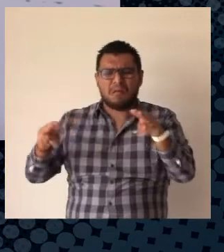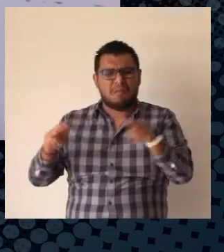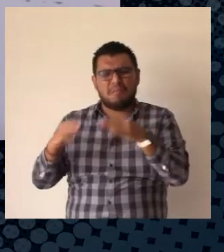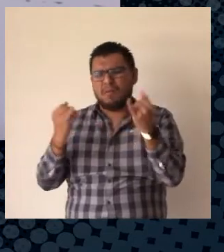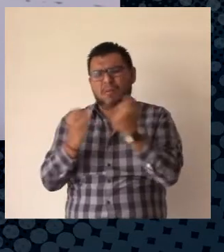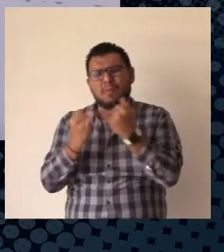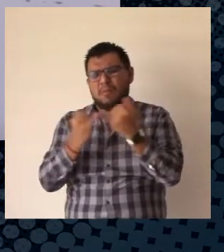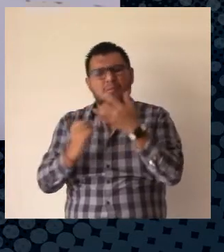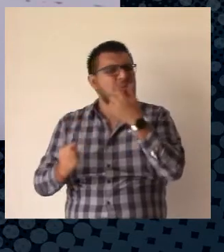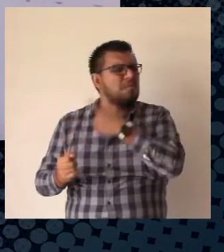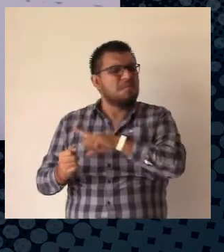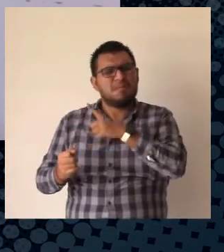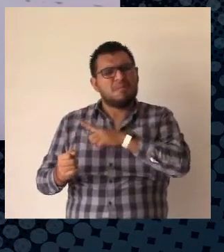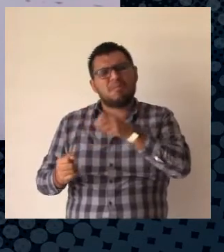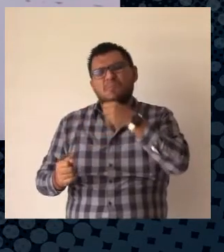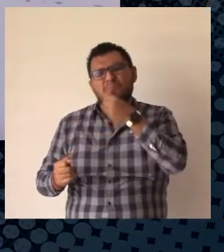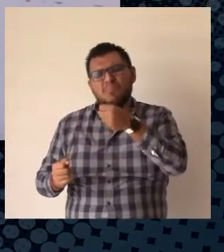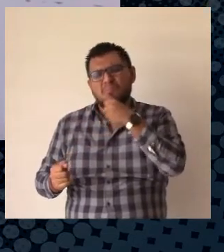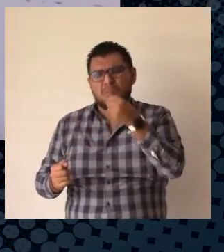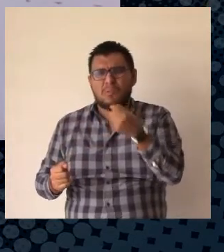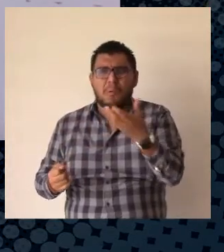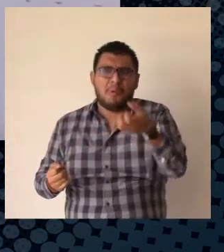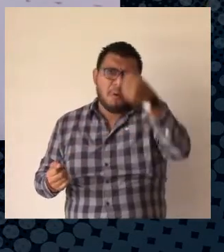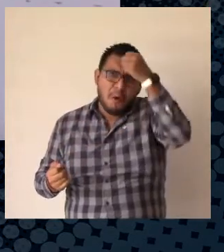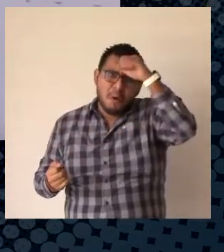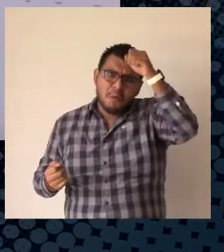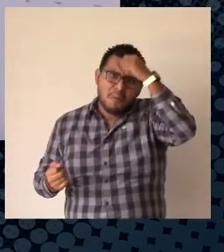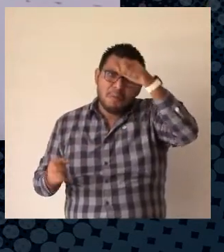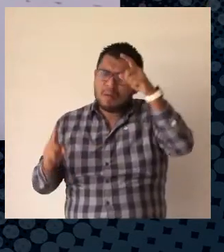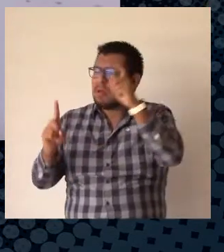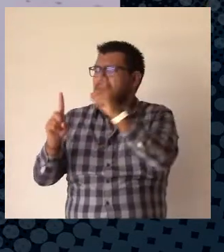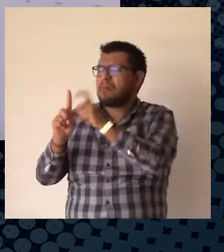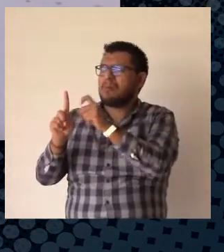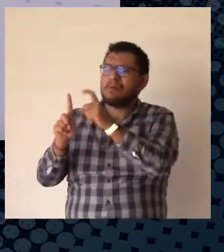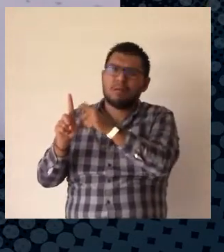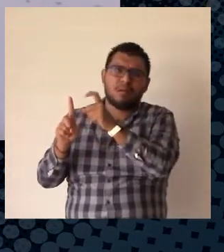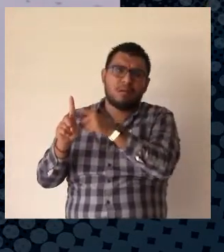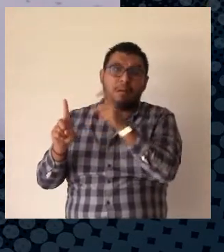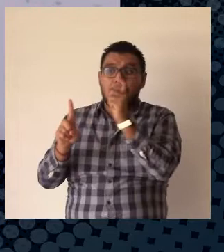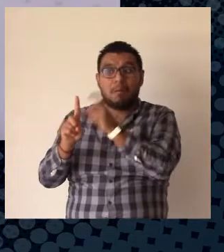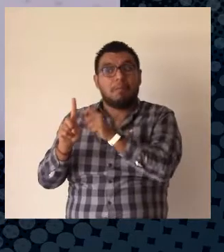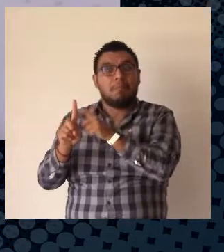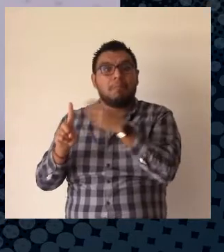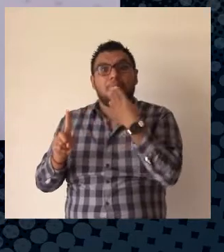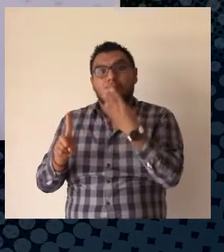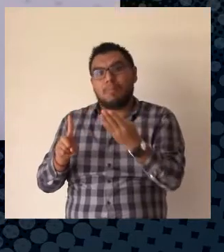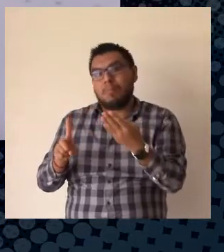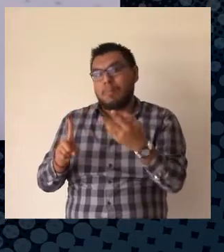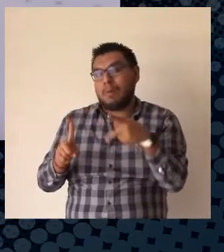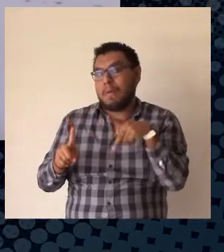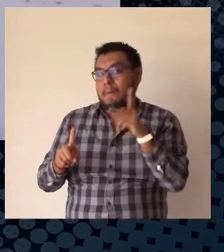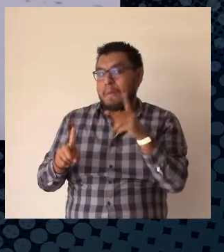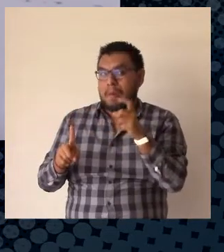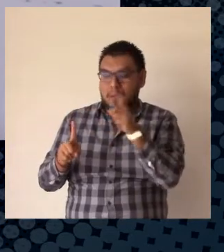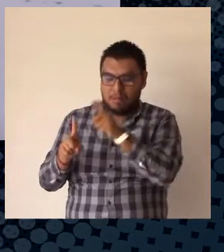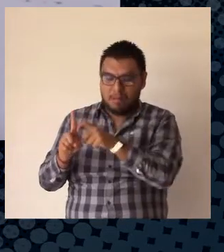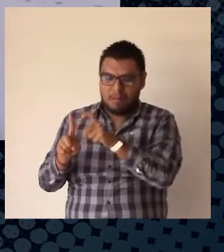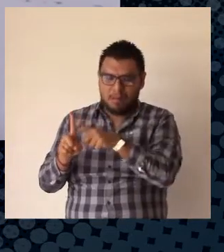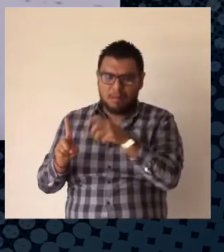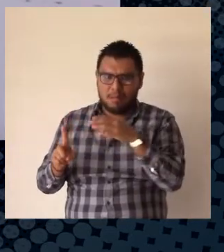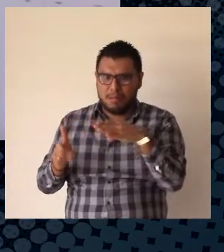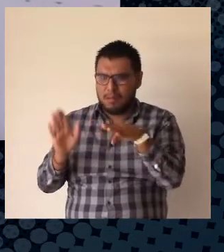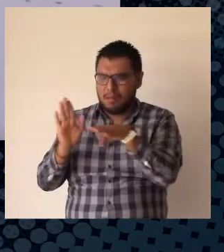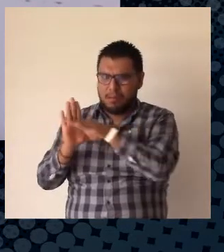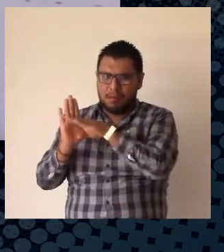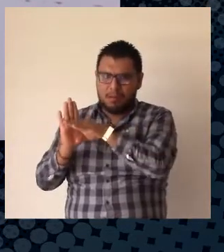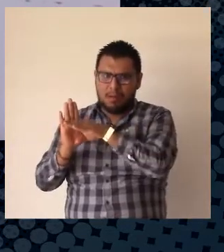gusta. Bueno, la cosa no es opinar o criticar. Hay crítica positiva, pero la crítica negativa